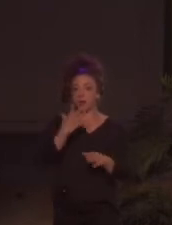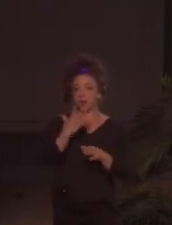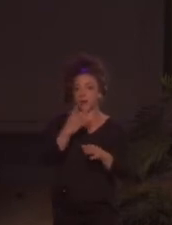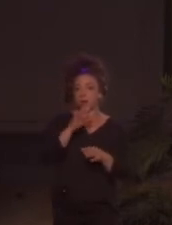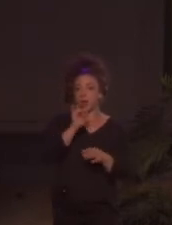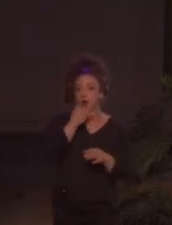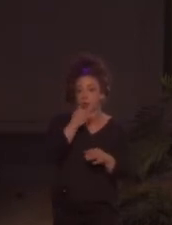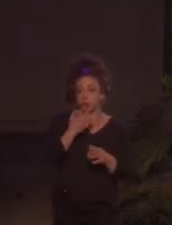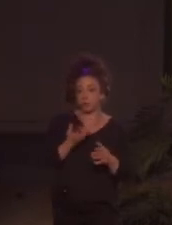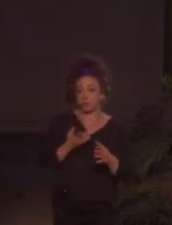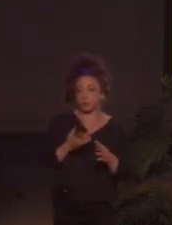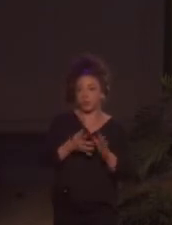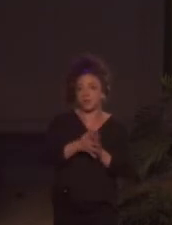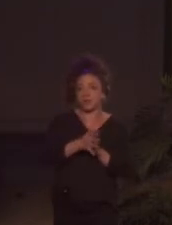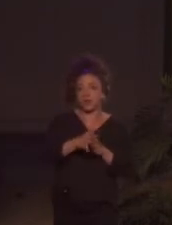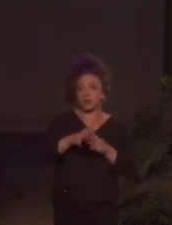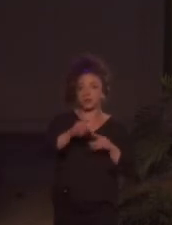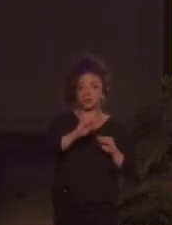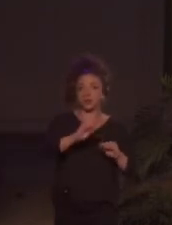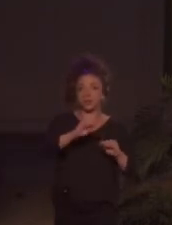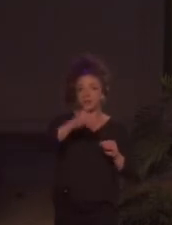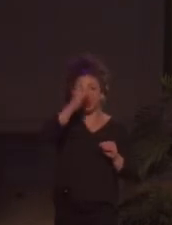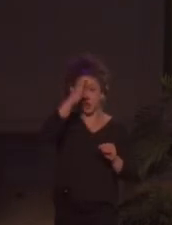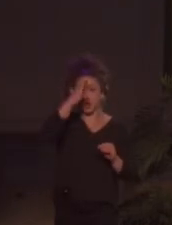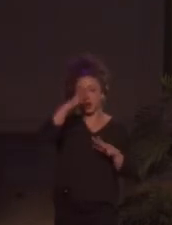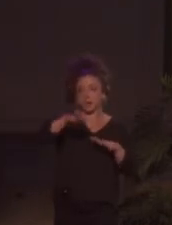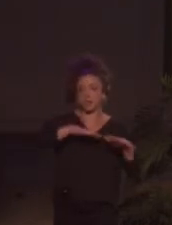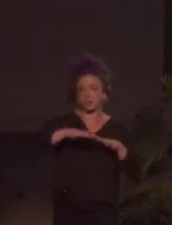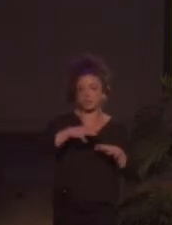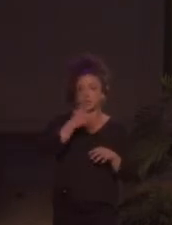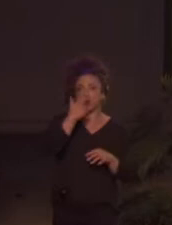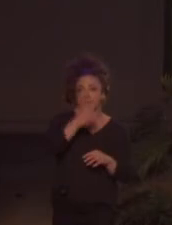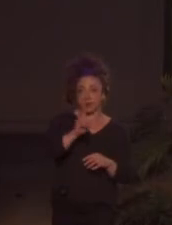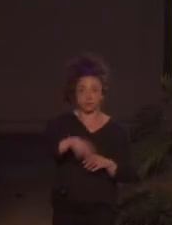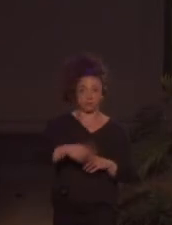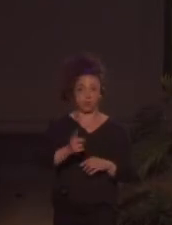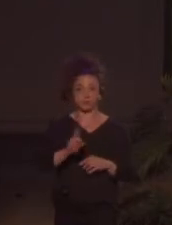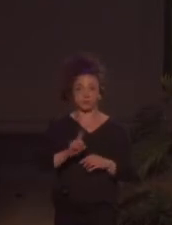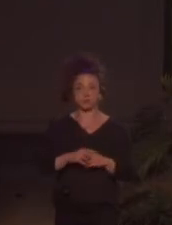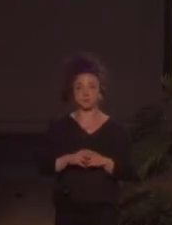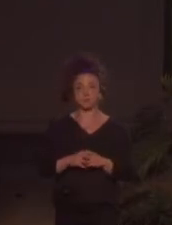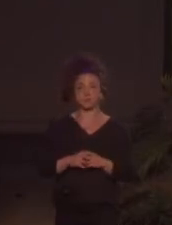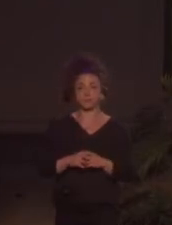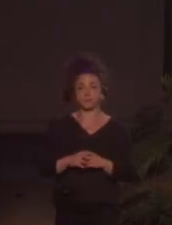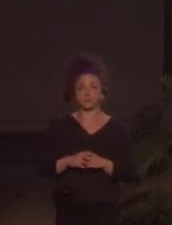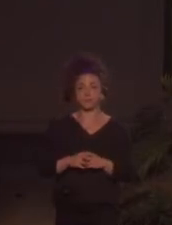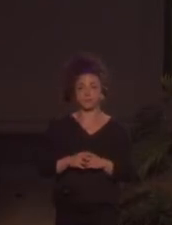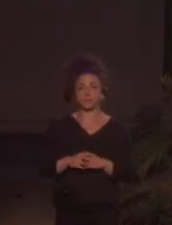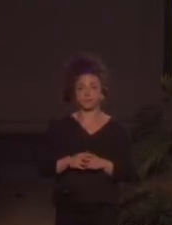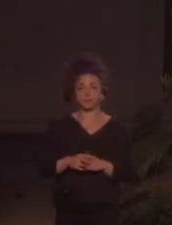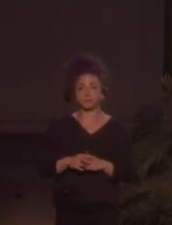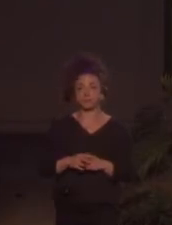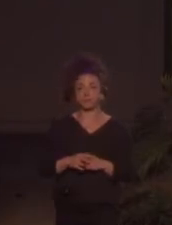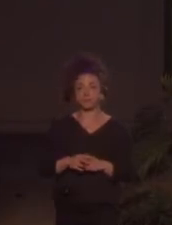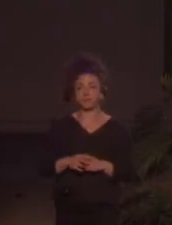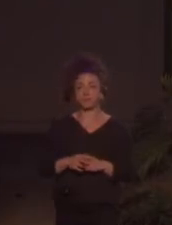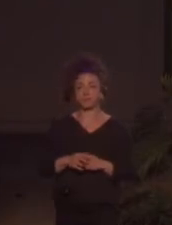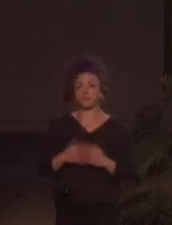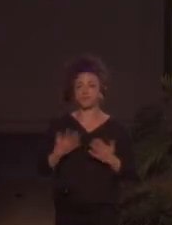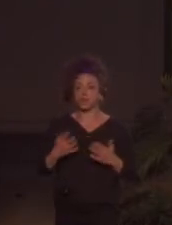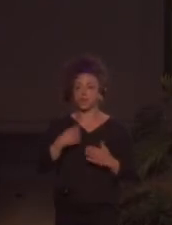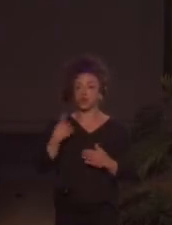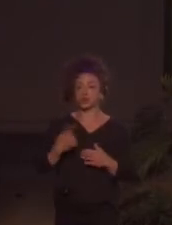izan da, uste dut, erru asko degula edo mugimendu antiespezistan, eta uste dut, saiatzen ari